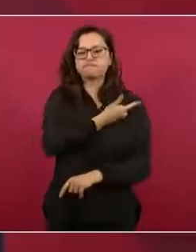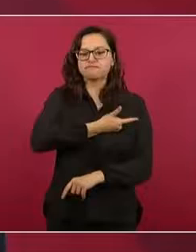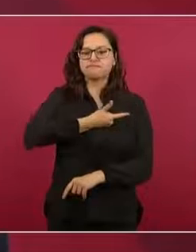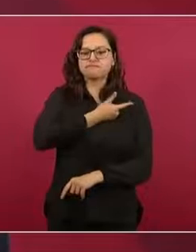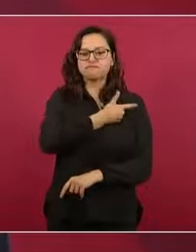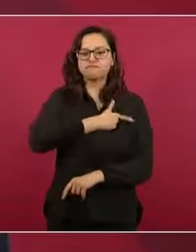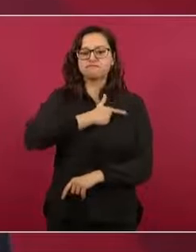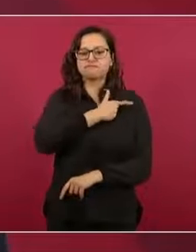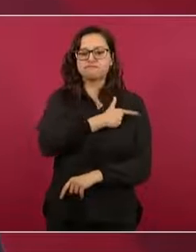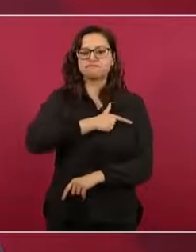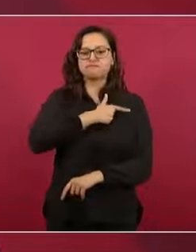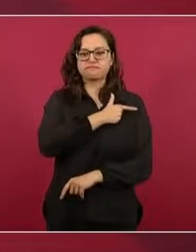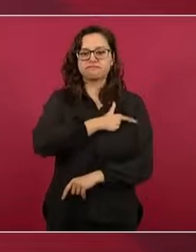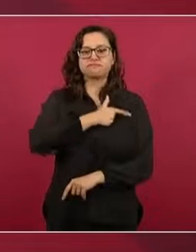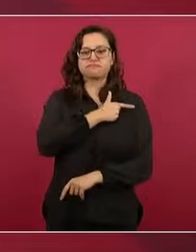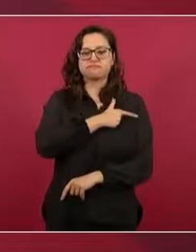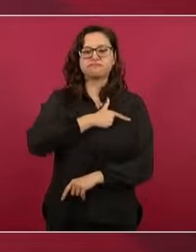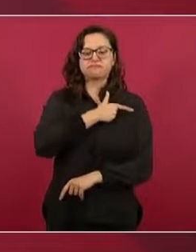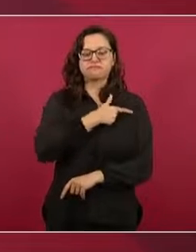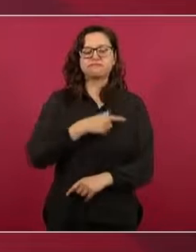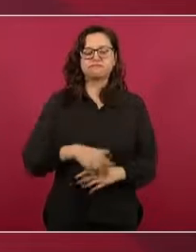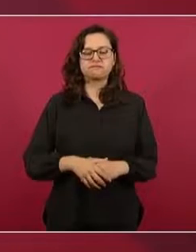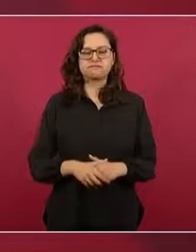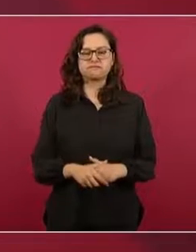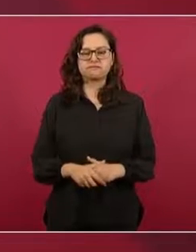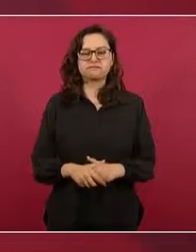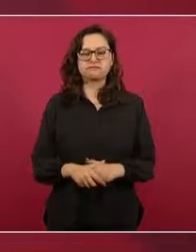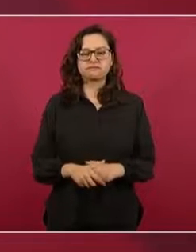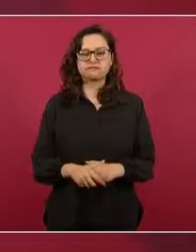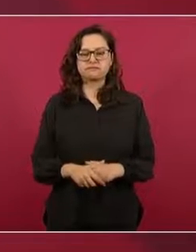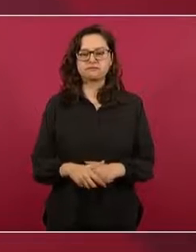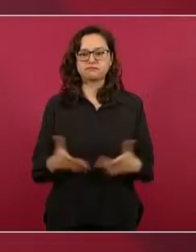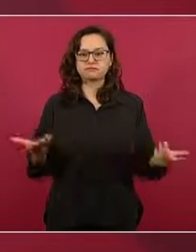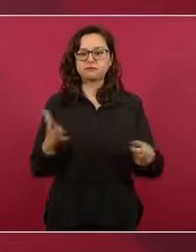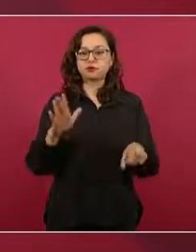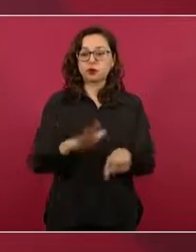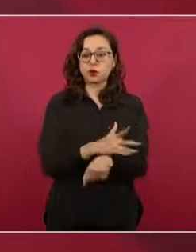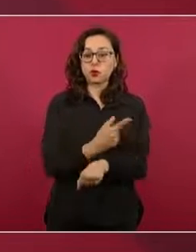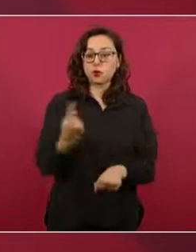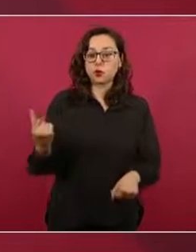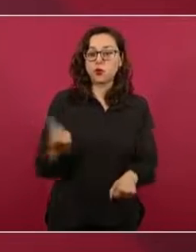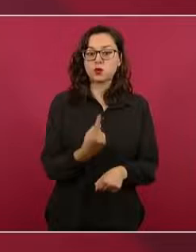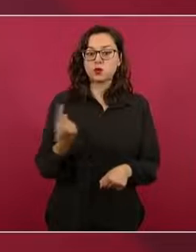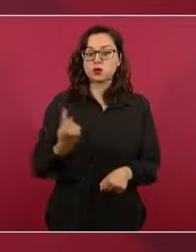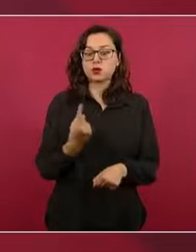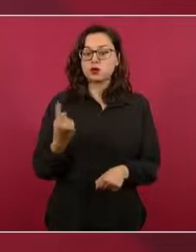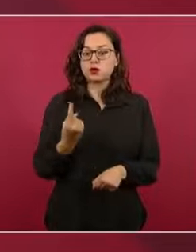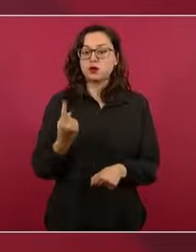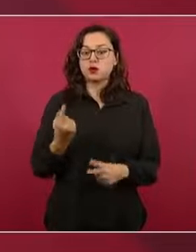porque, repito, se trata de un pueblo,